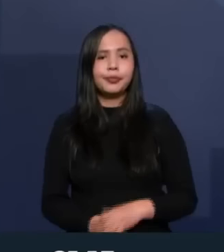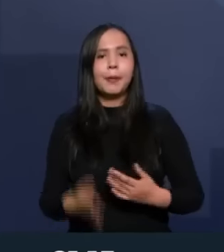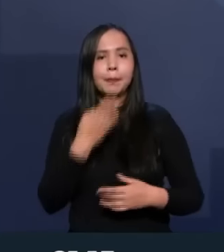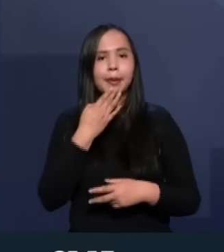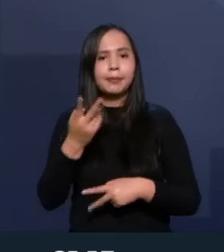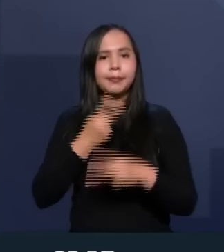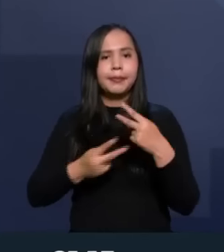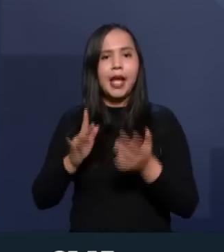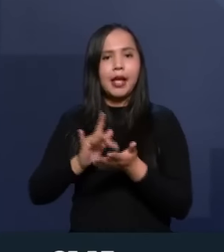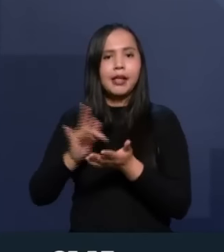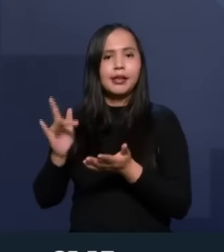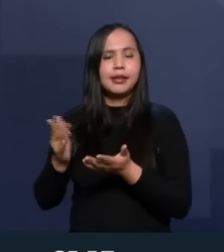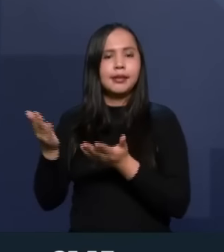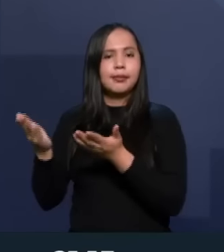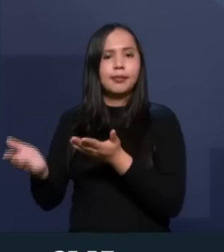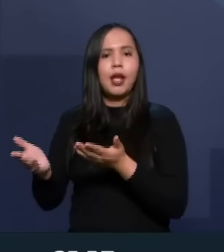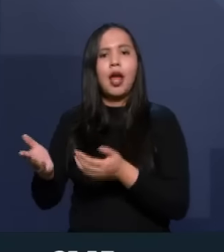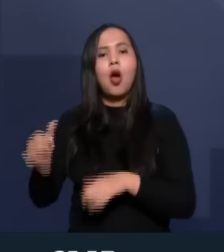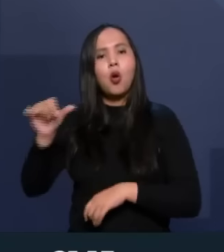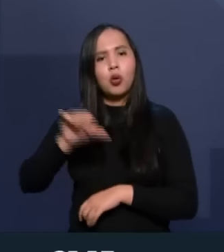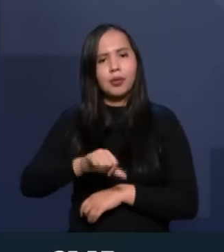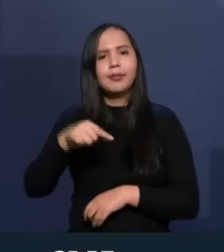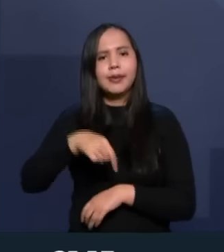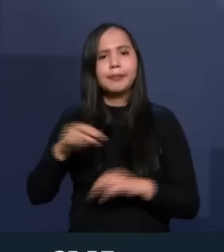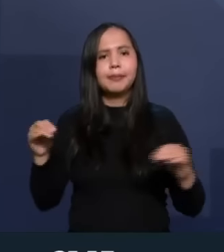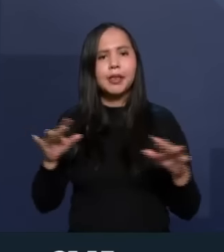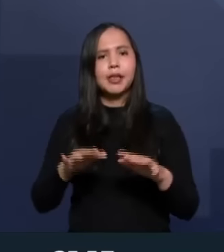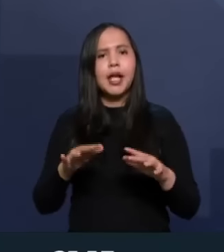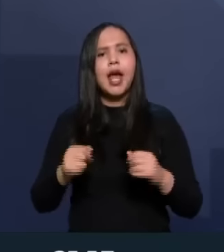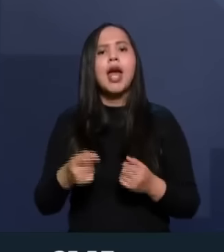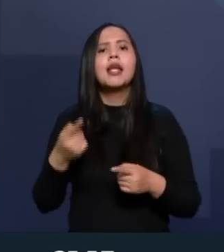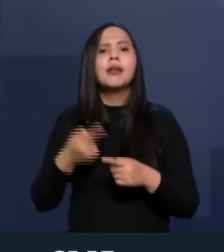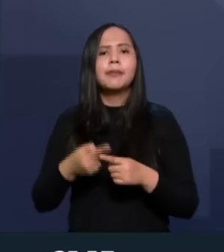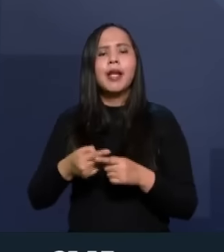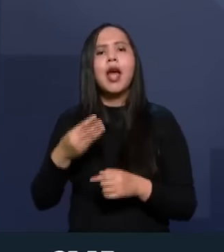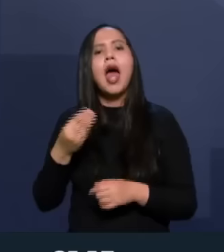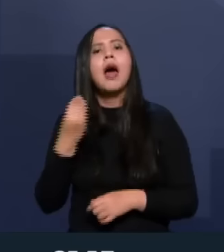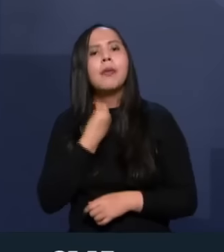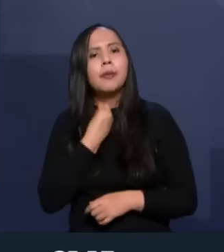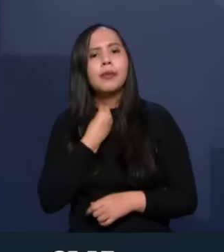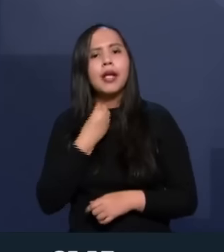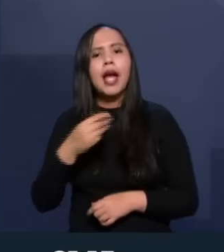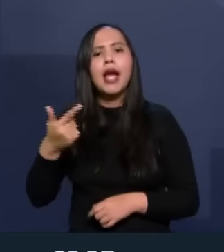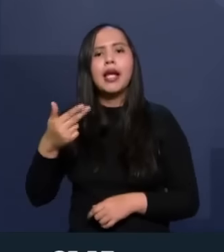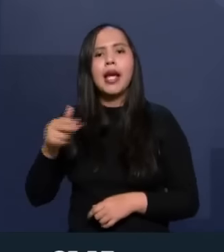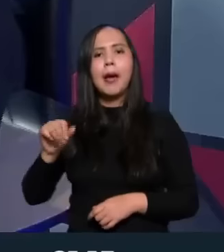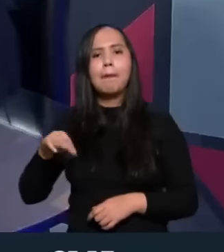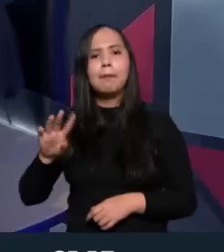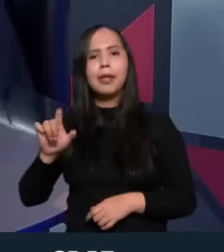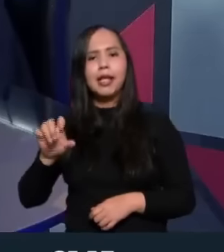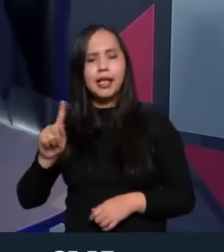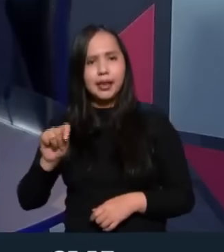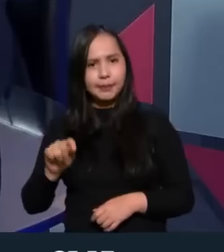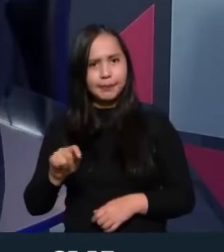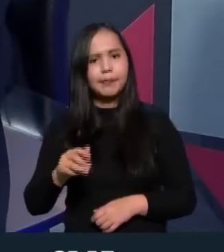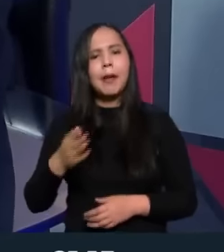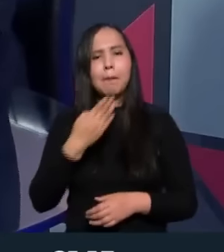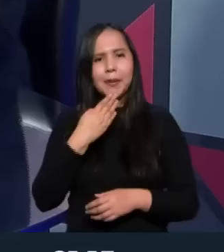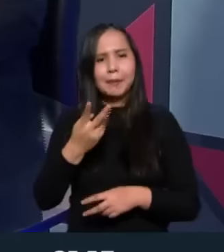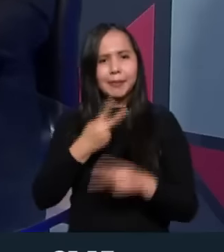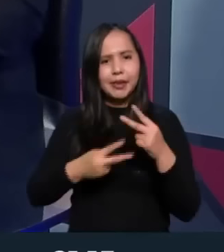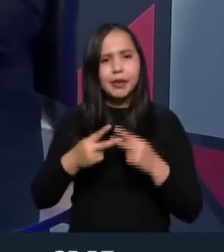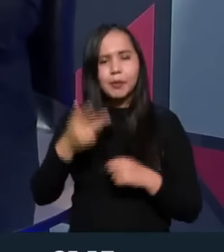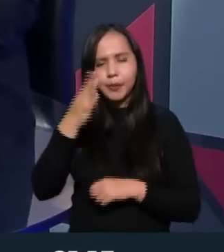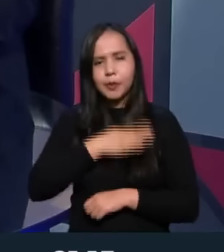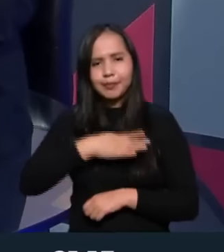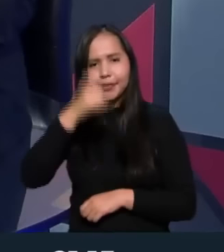Le damos la bienvenida y le agradecemos que nos acompañe hoy en el estudio al abogado constitucionalista Hamlet García Almaguer. Hamlet, ¿cómo estás? Braulio. Buenas noches.